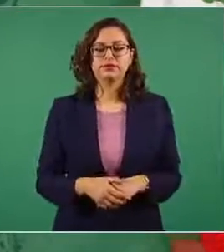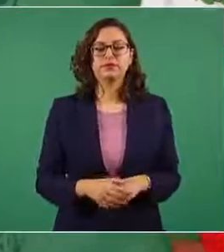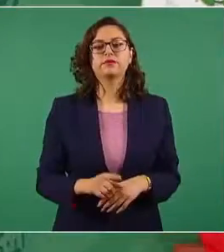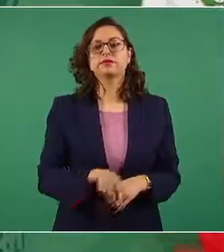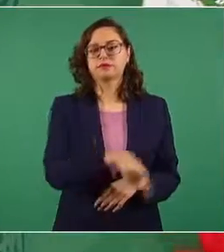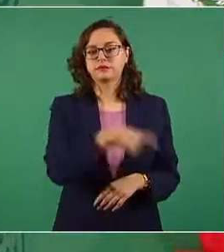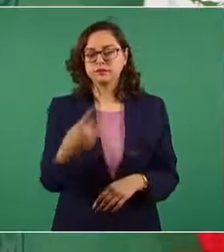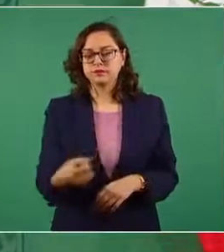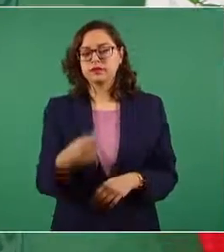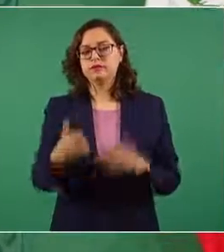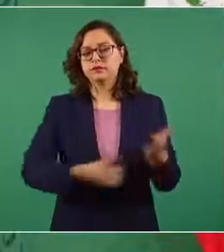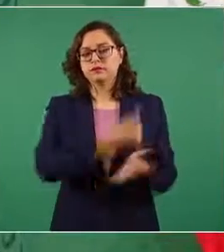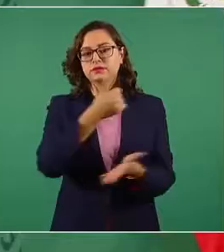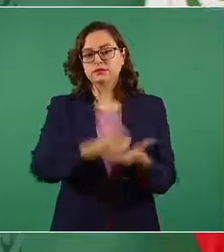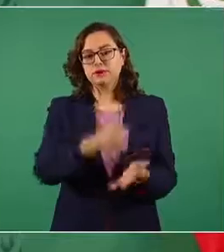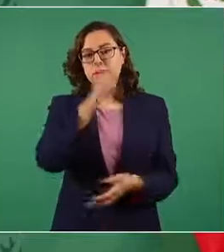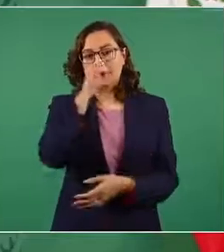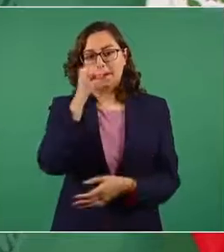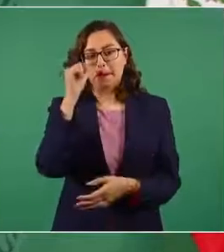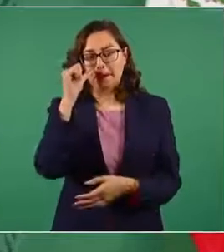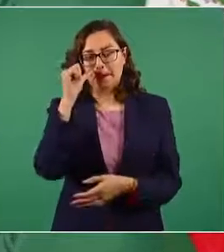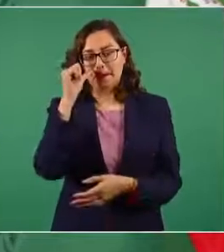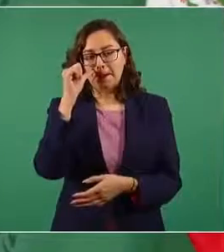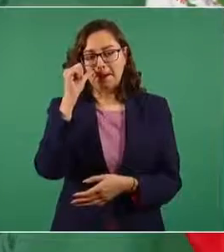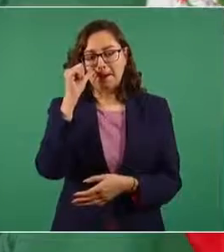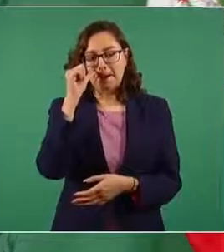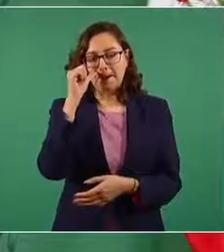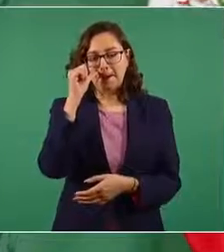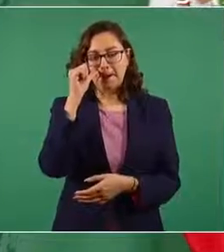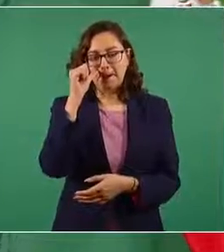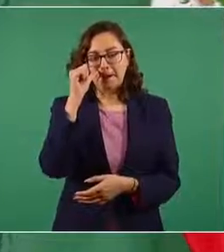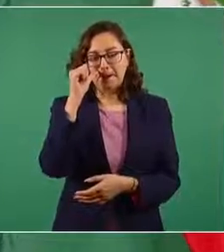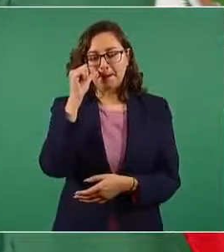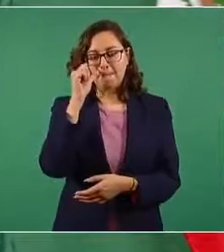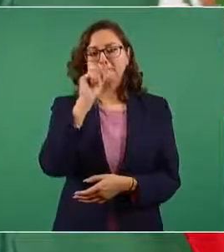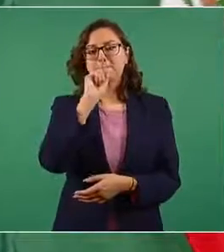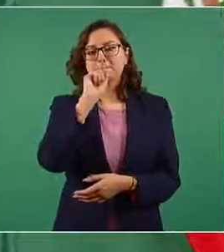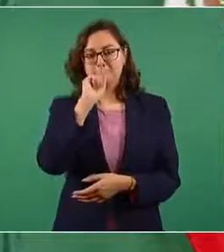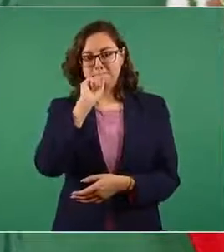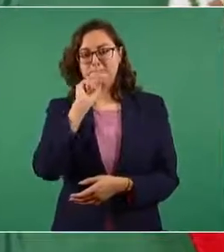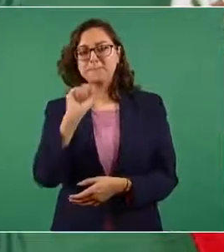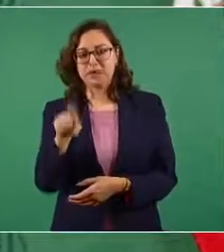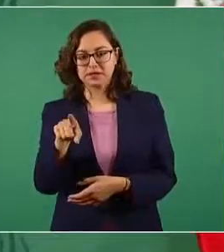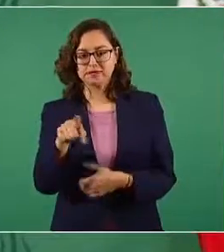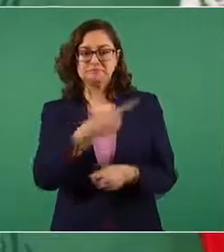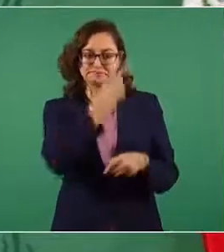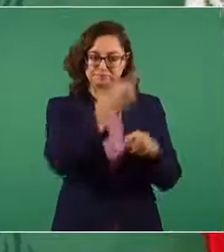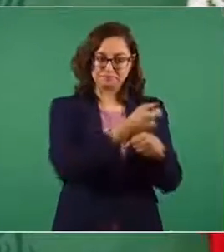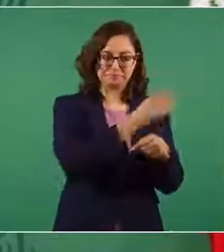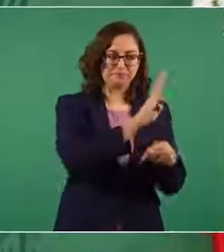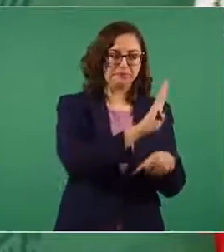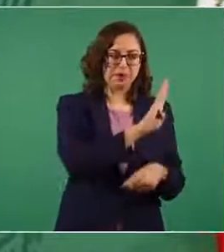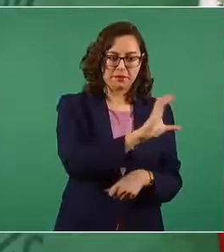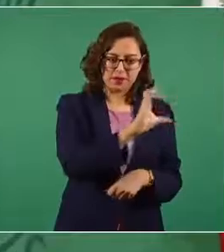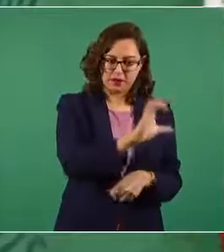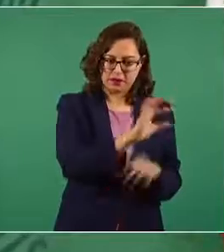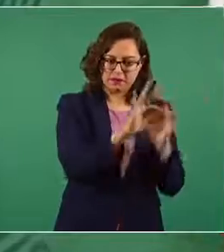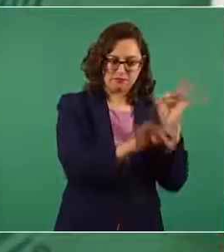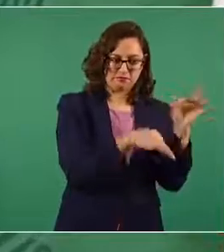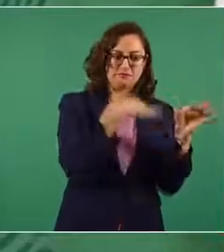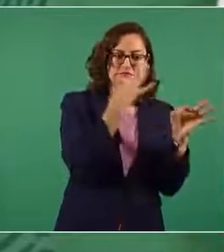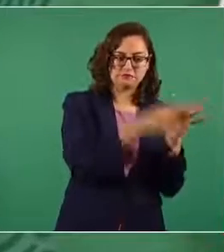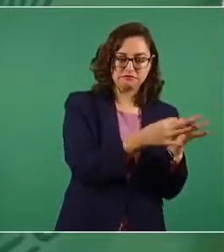y también, una vez que se concluya con Baja California, vamos